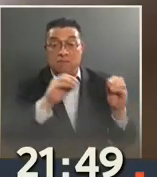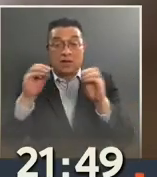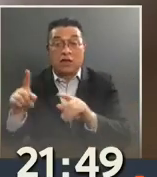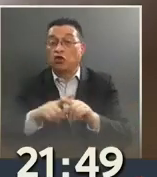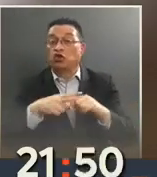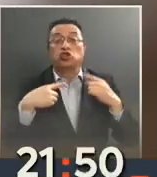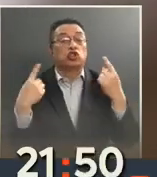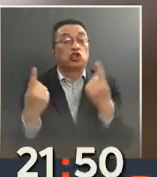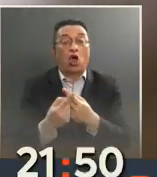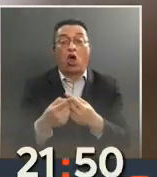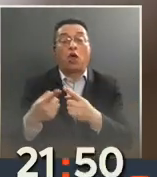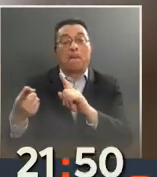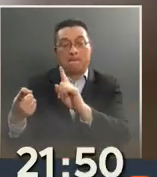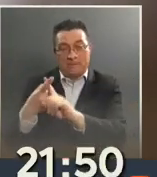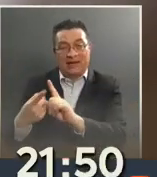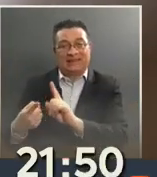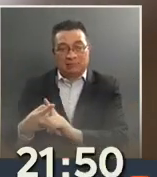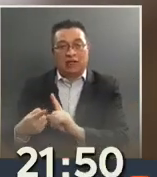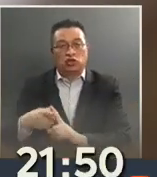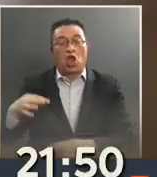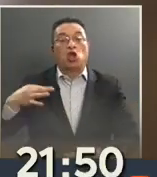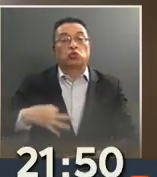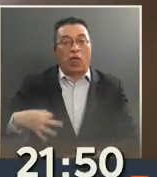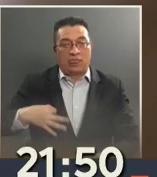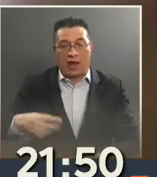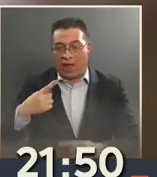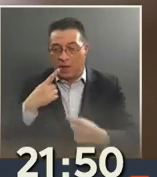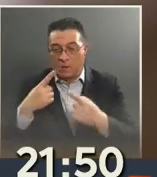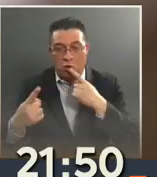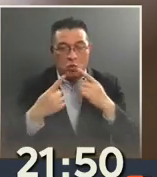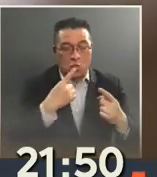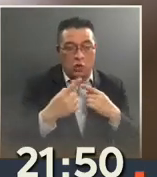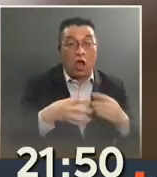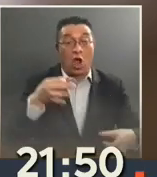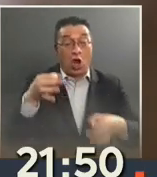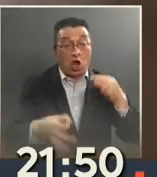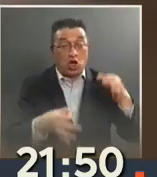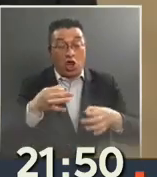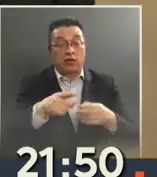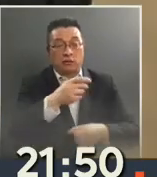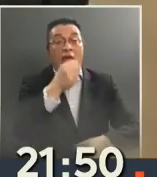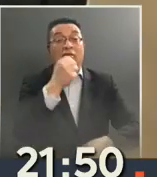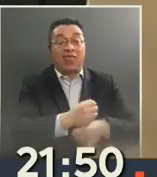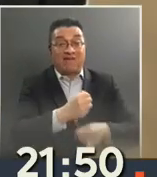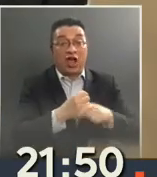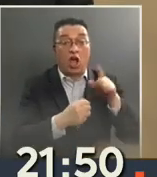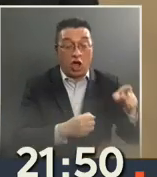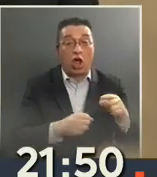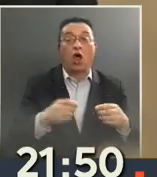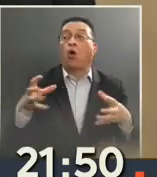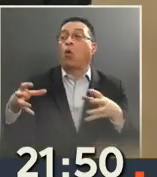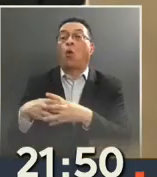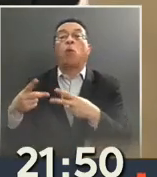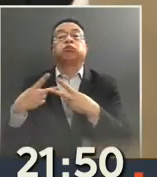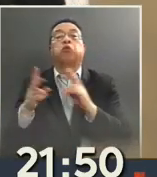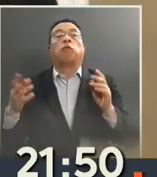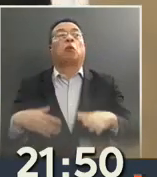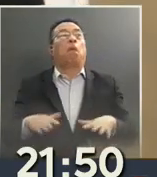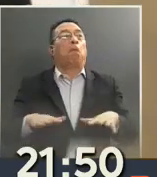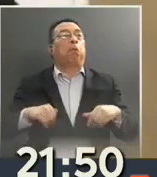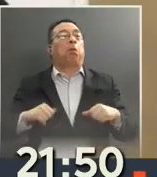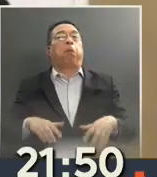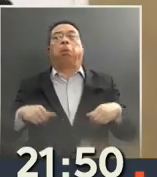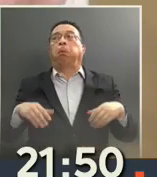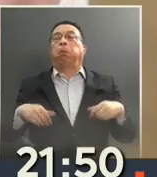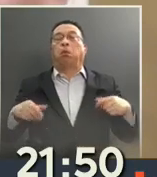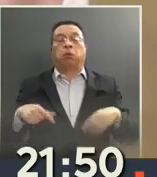proceso de participación ciudadana. La Corte hace el trabajo que no hace el organismo público, que no hace el Servicio de Evaluación Ambiental y